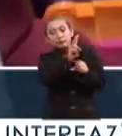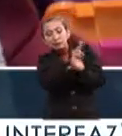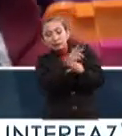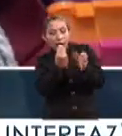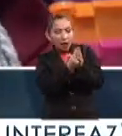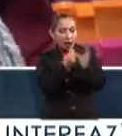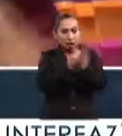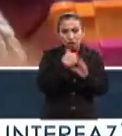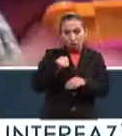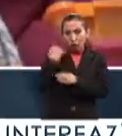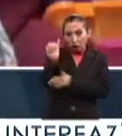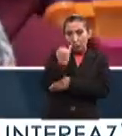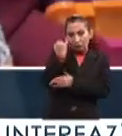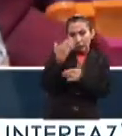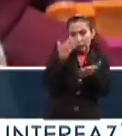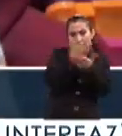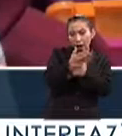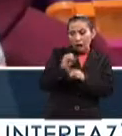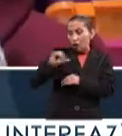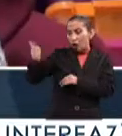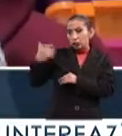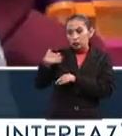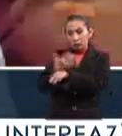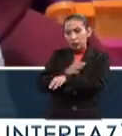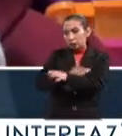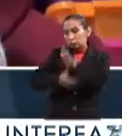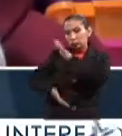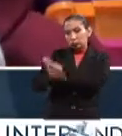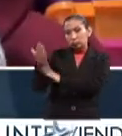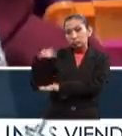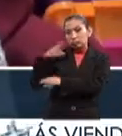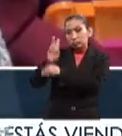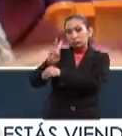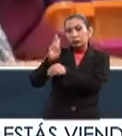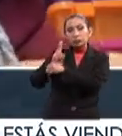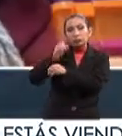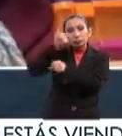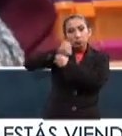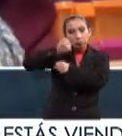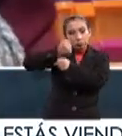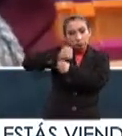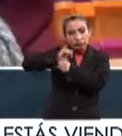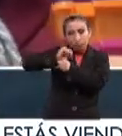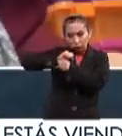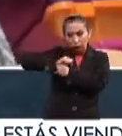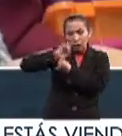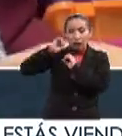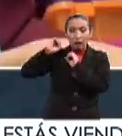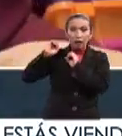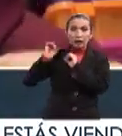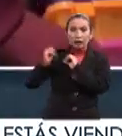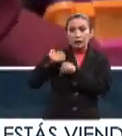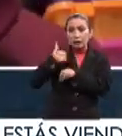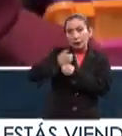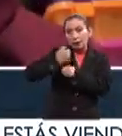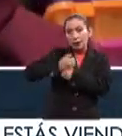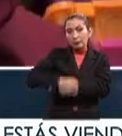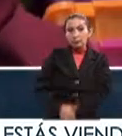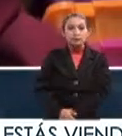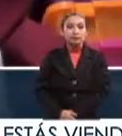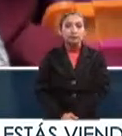en mi caso de preescolar, y en caso de mis otros compañeros iban a observar en secundaria y en educación